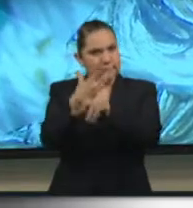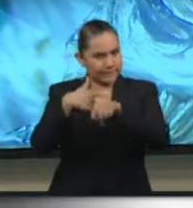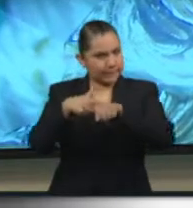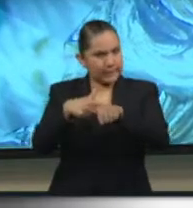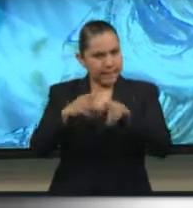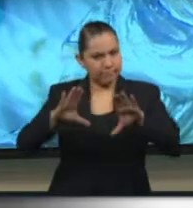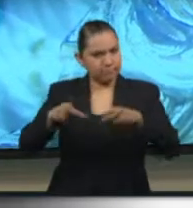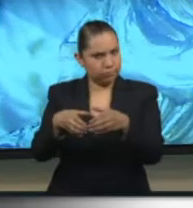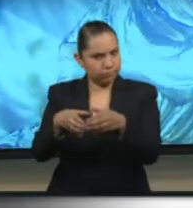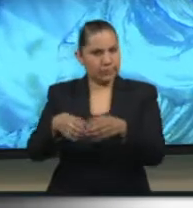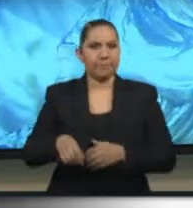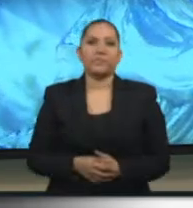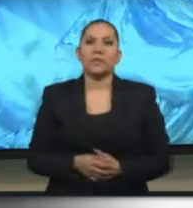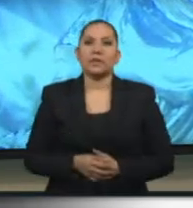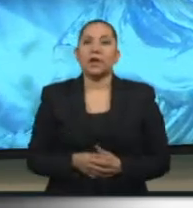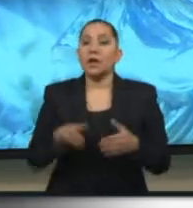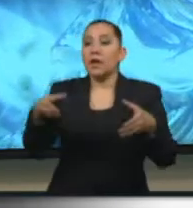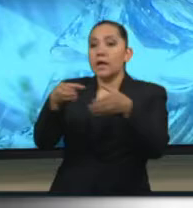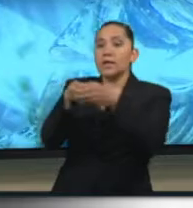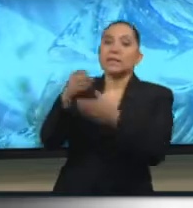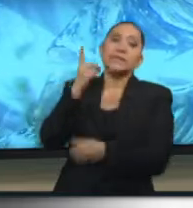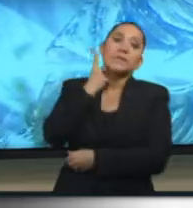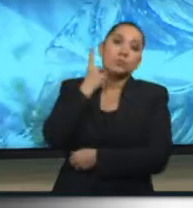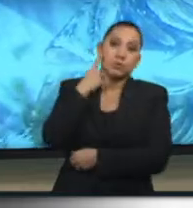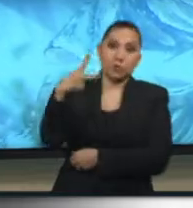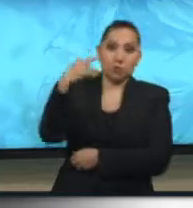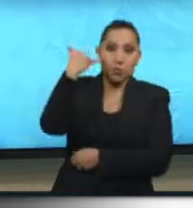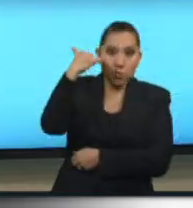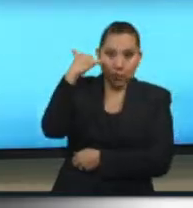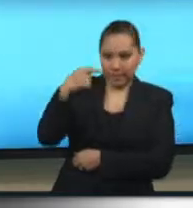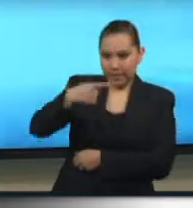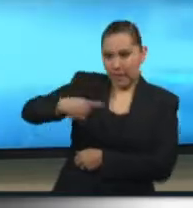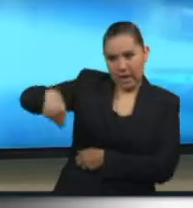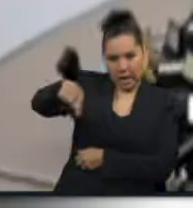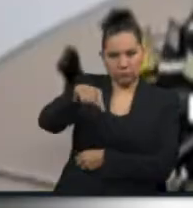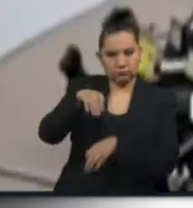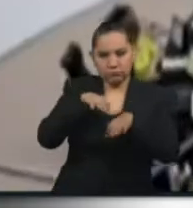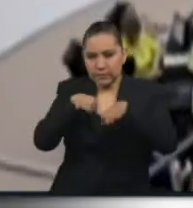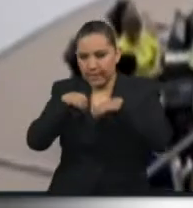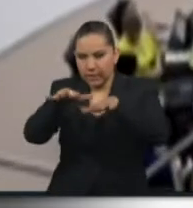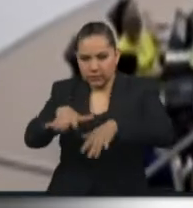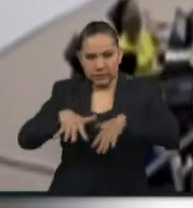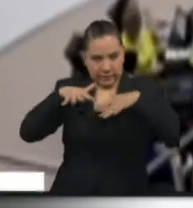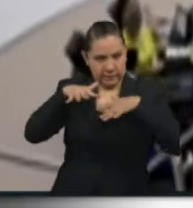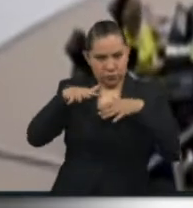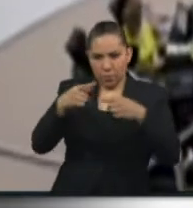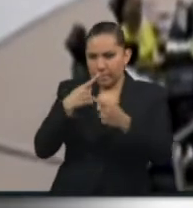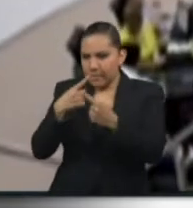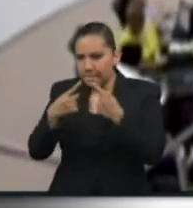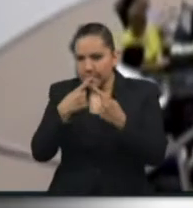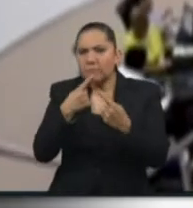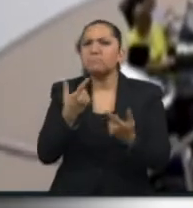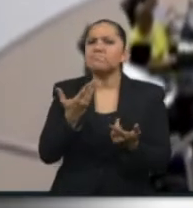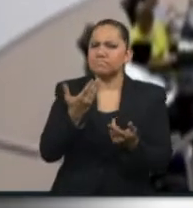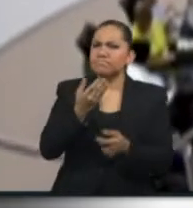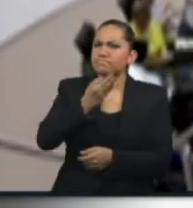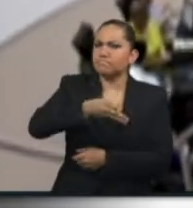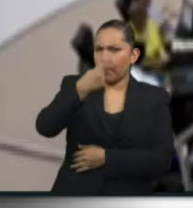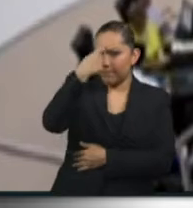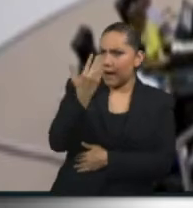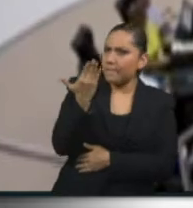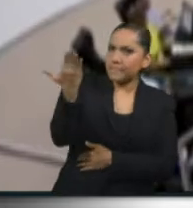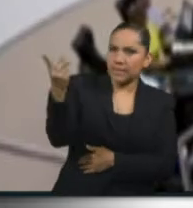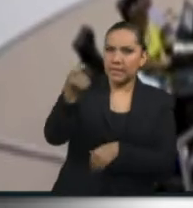Y mire, el Congreso de Yucatán avaló en sesión ordinaria exhortar al titular de la Secretaría de Salud del Gobierno Federal y también a